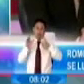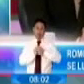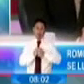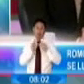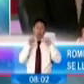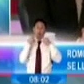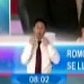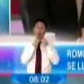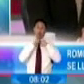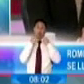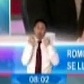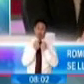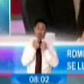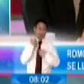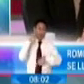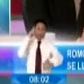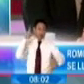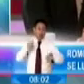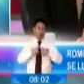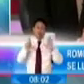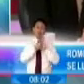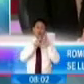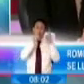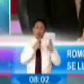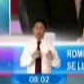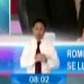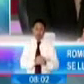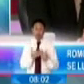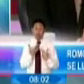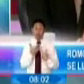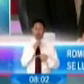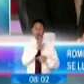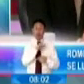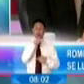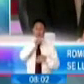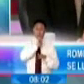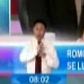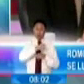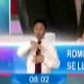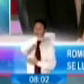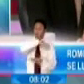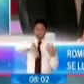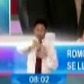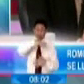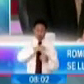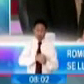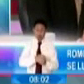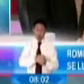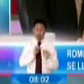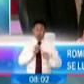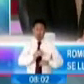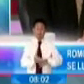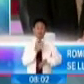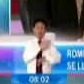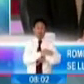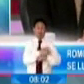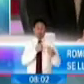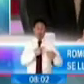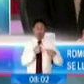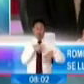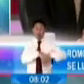grupos sociales no están de acuerdo con la ley humanitaria y han amenazado caotizar al país. De hecho, ya lo están haciendo semana a